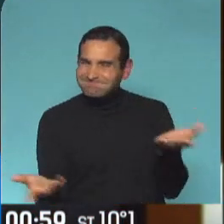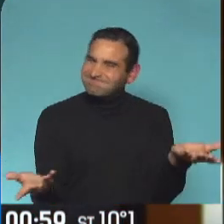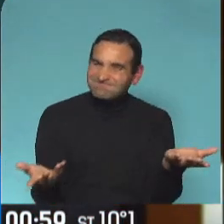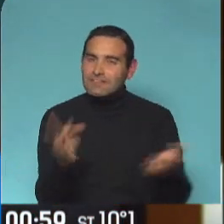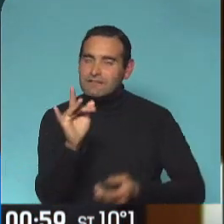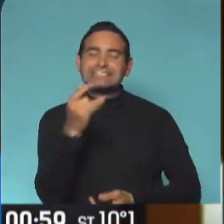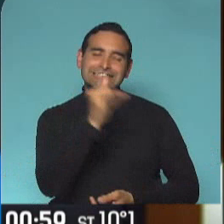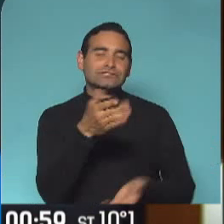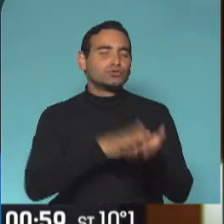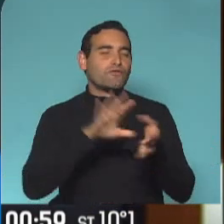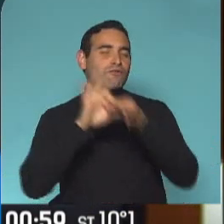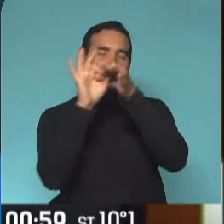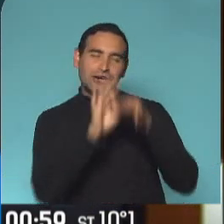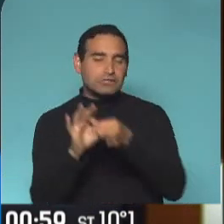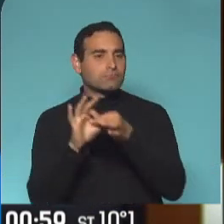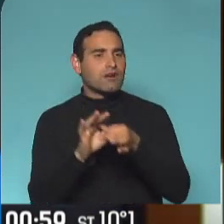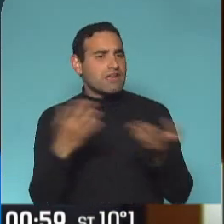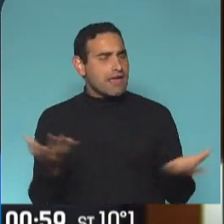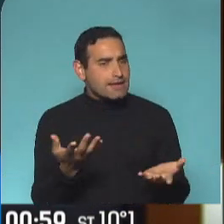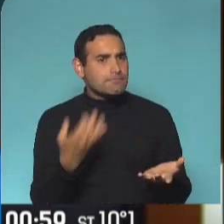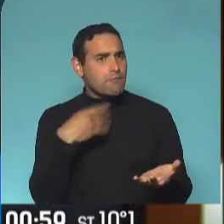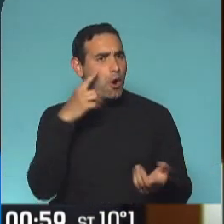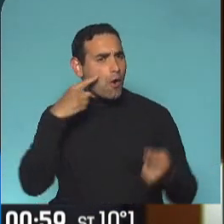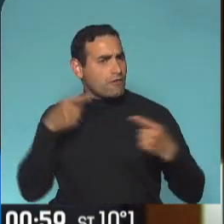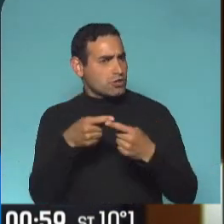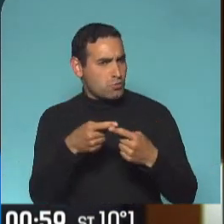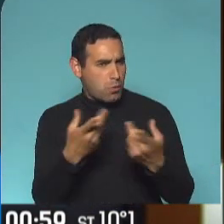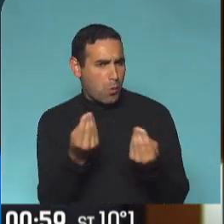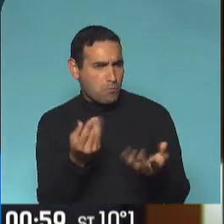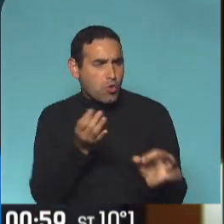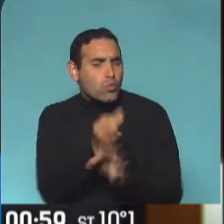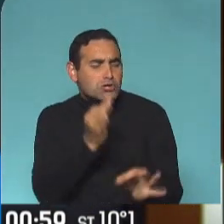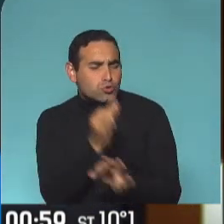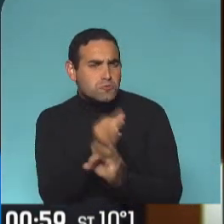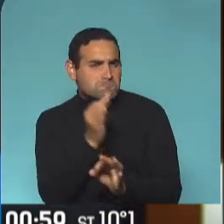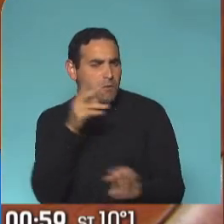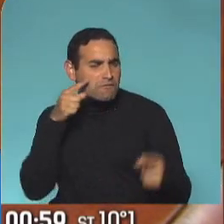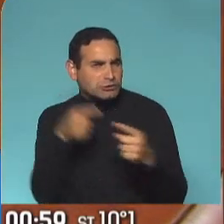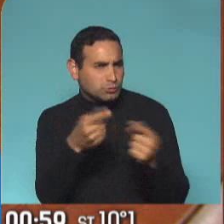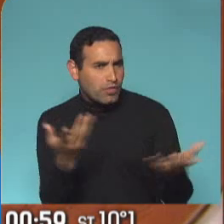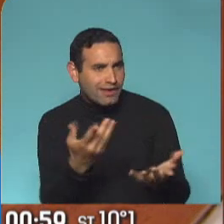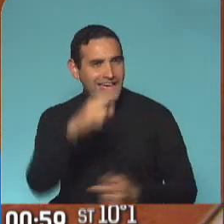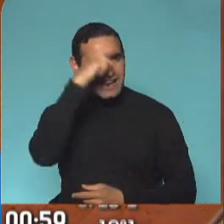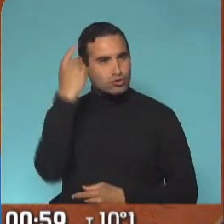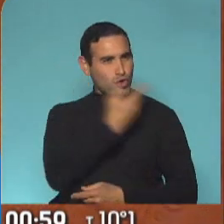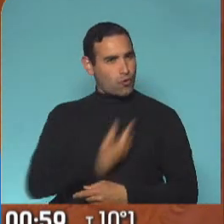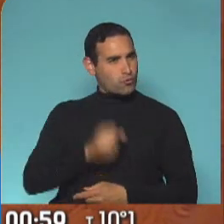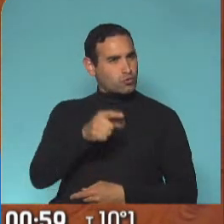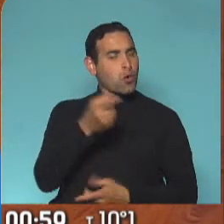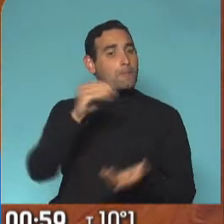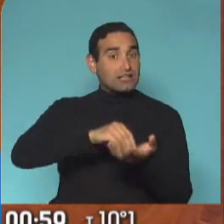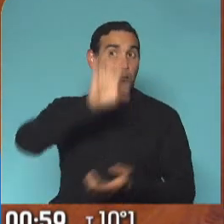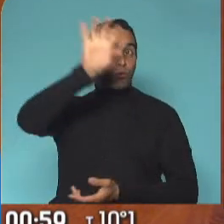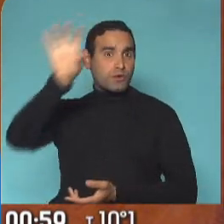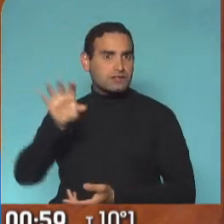con el federalismo, es decir, plantear qué objetivos de política educativa tiene a cargo la Nación y cuáles son las provincias,